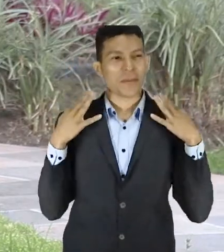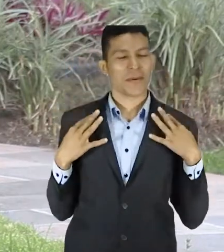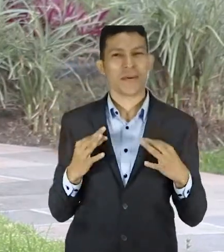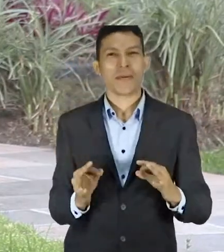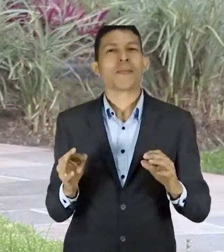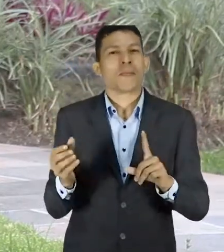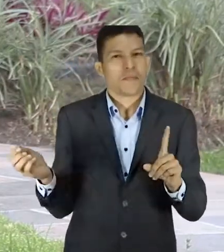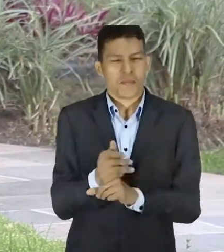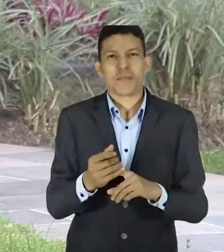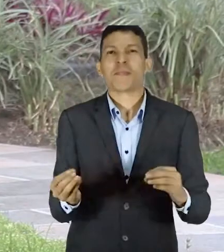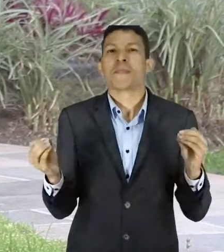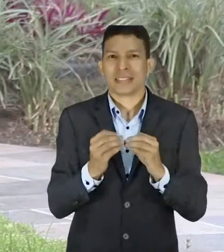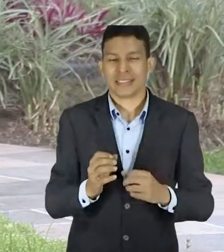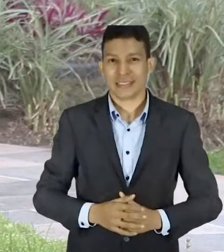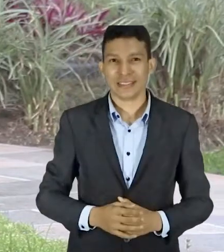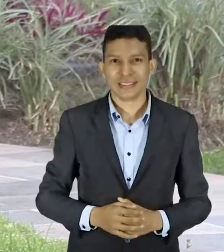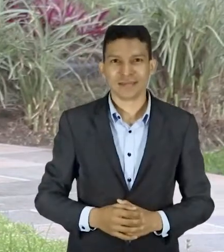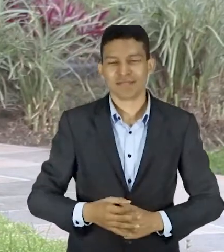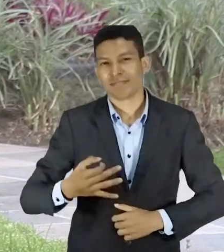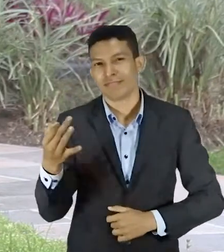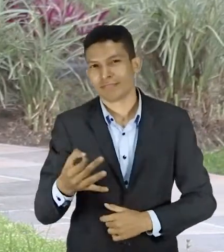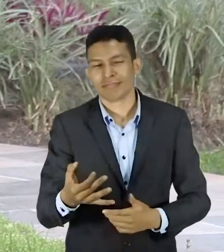sale muchísimo más bonito.